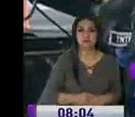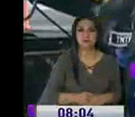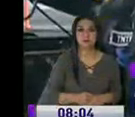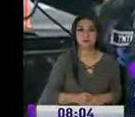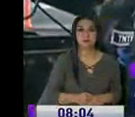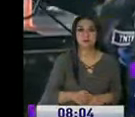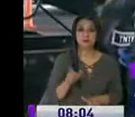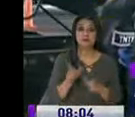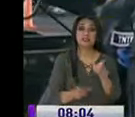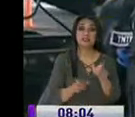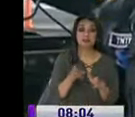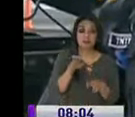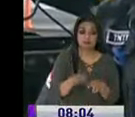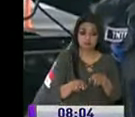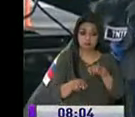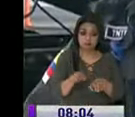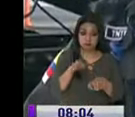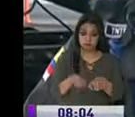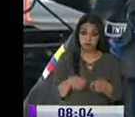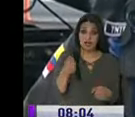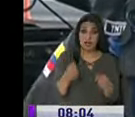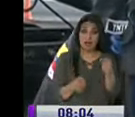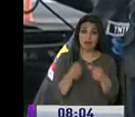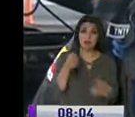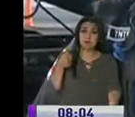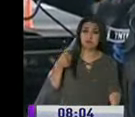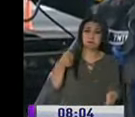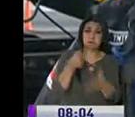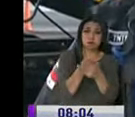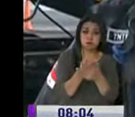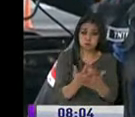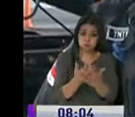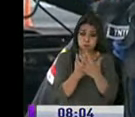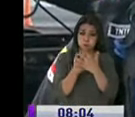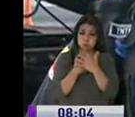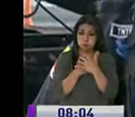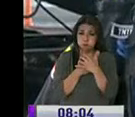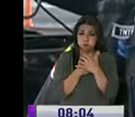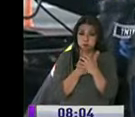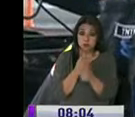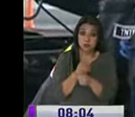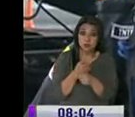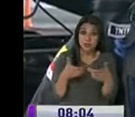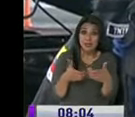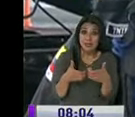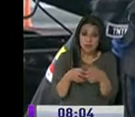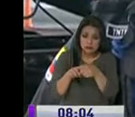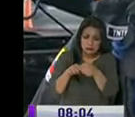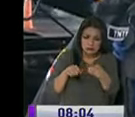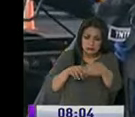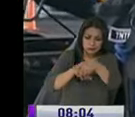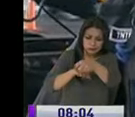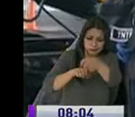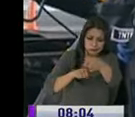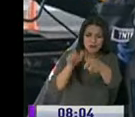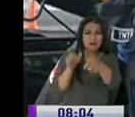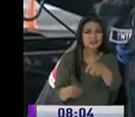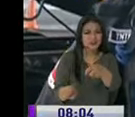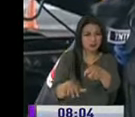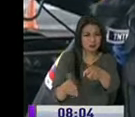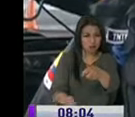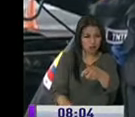personas se encontraban atrapadas en el interior. Se procede a realizar técnicas de extricación vehicular y para descarcelar a la persona, principalmente